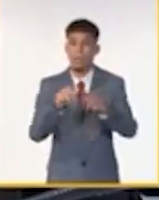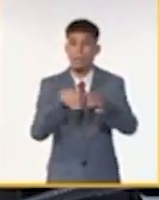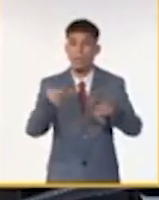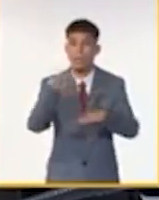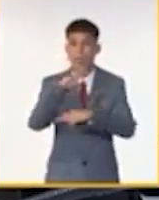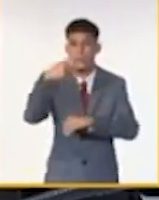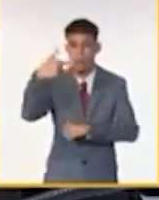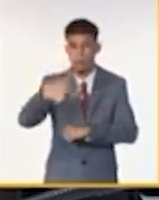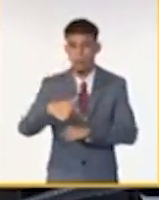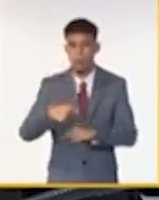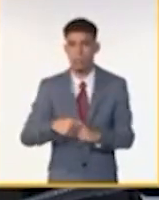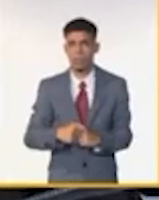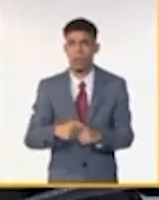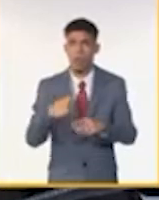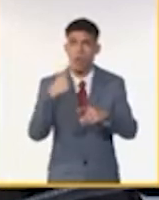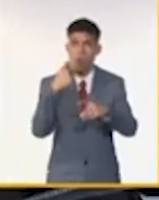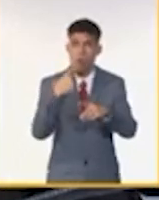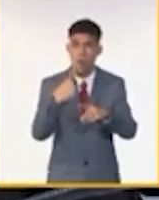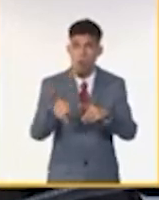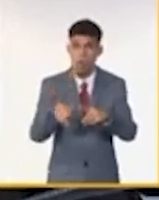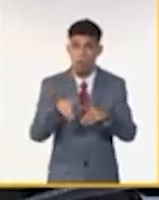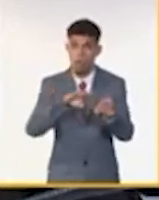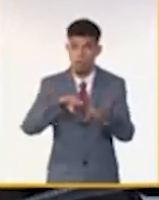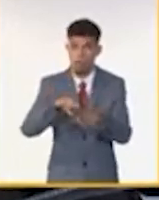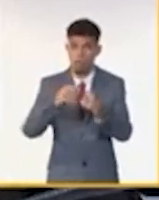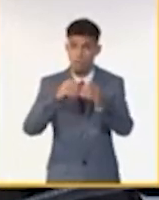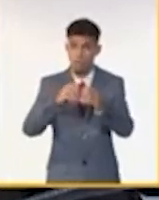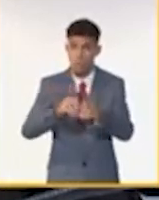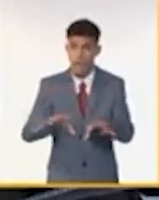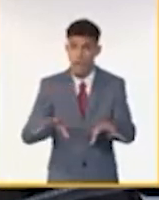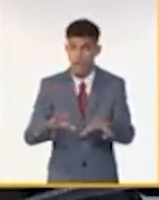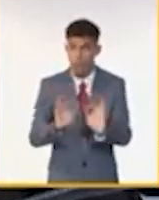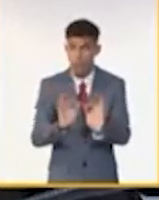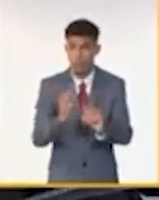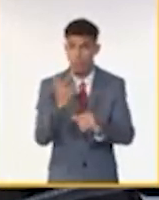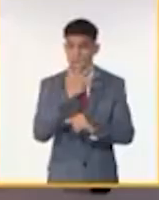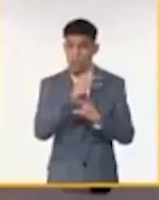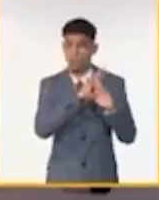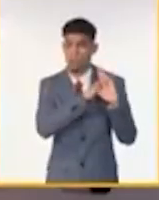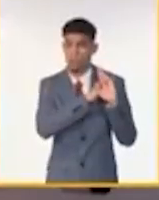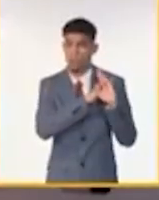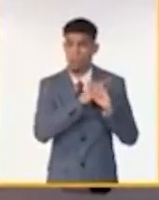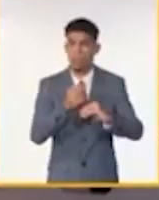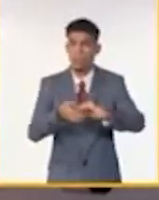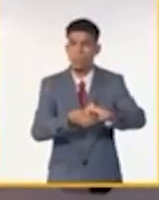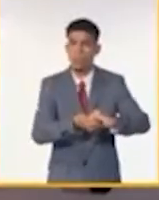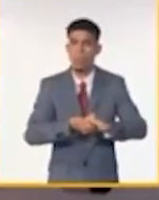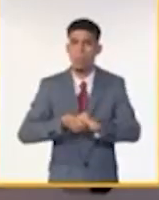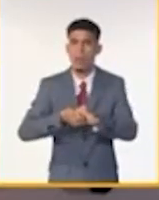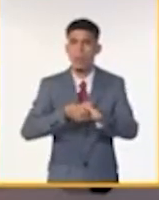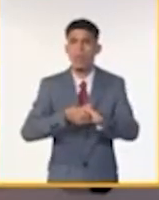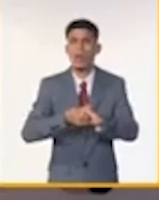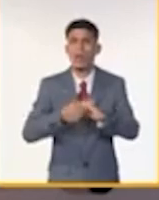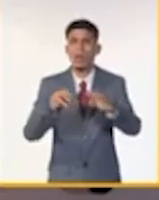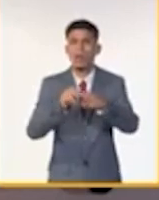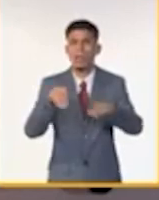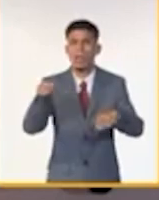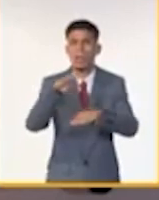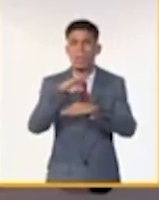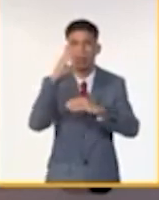uno de transparencia como ya se ha dicho que bueno estará a cargo de los compañeros de del Sigma que aquí está la